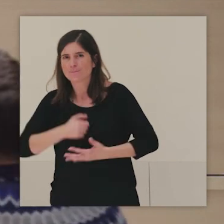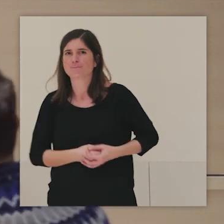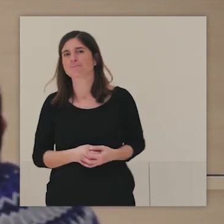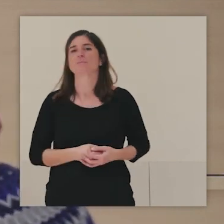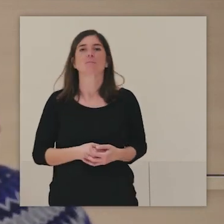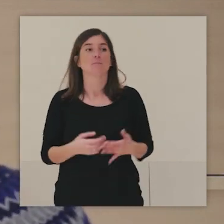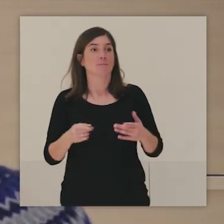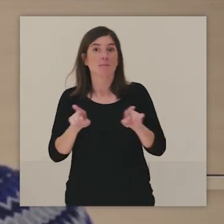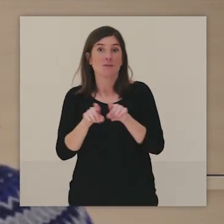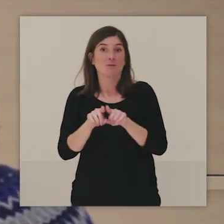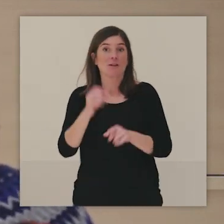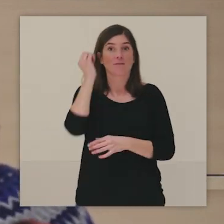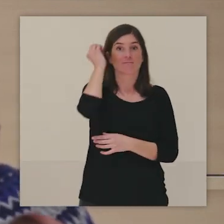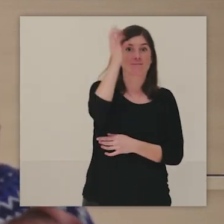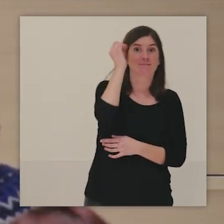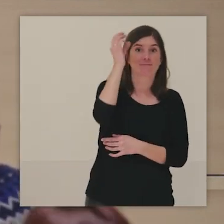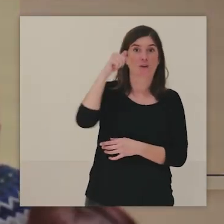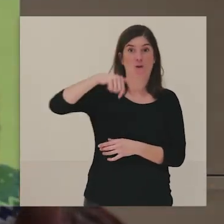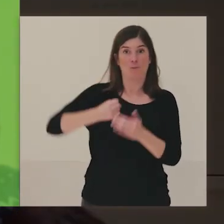ponencias, les diría, primero,